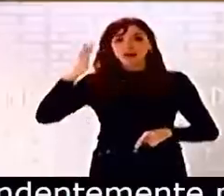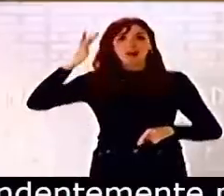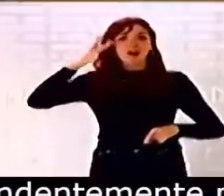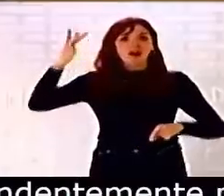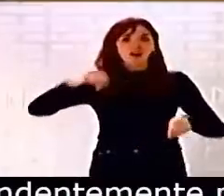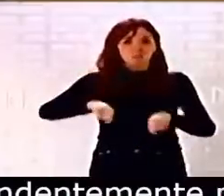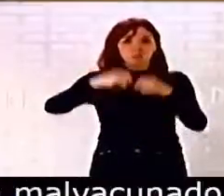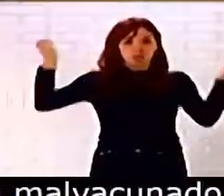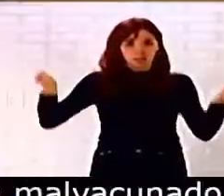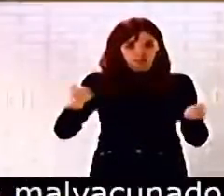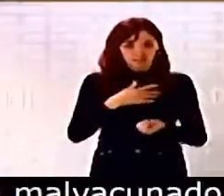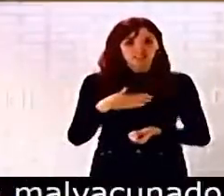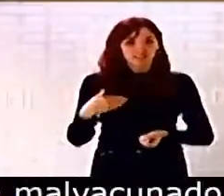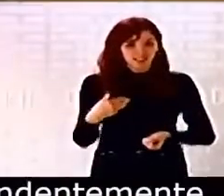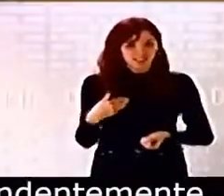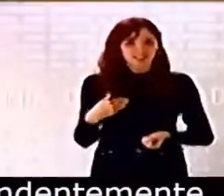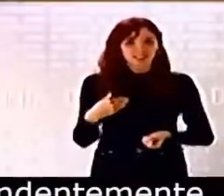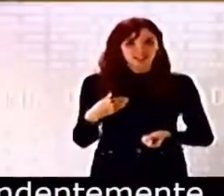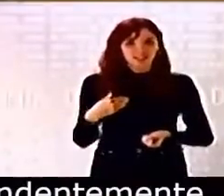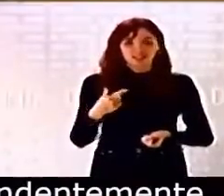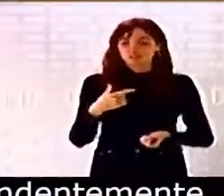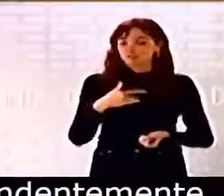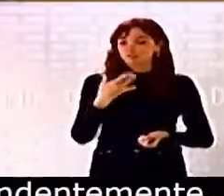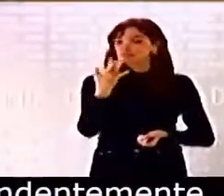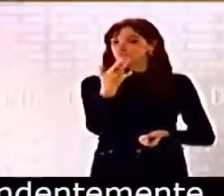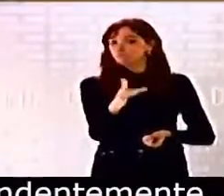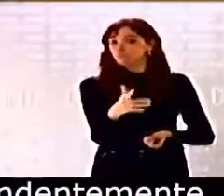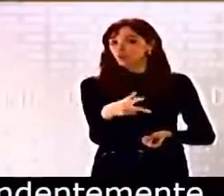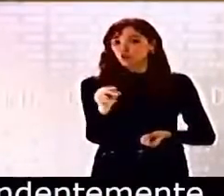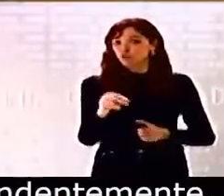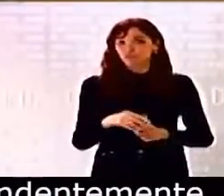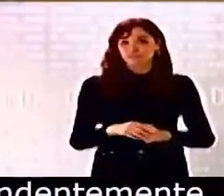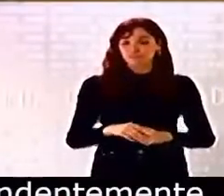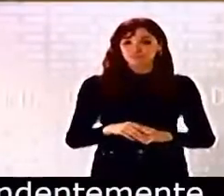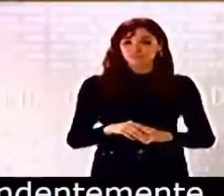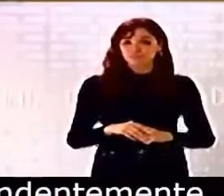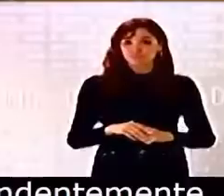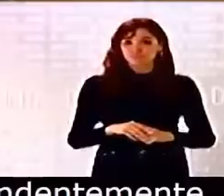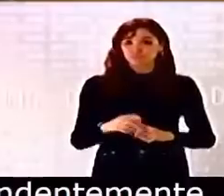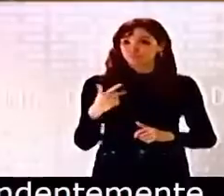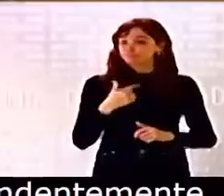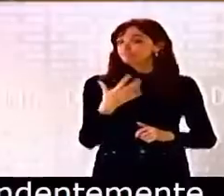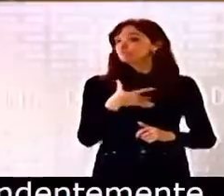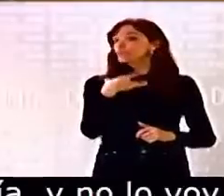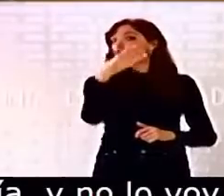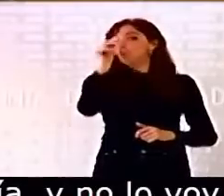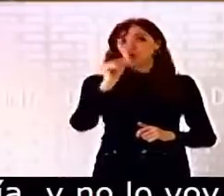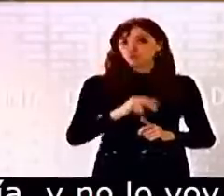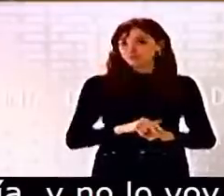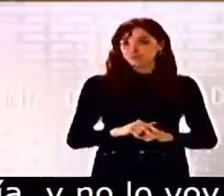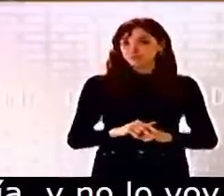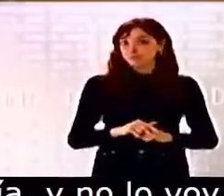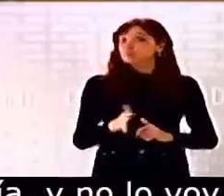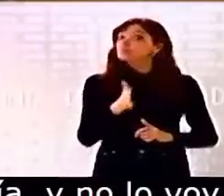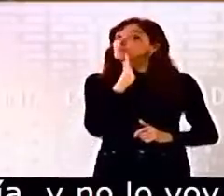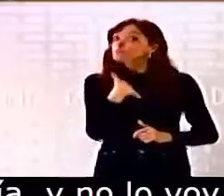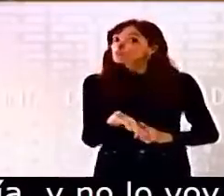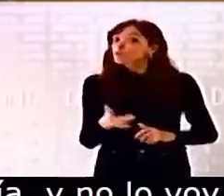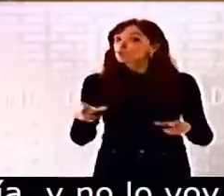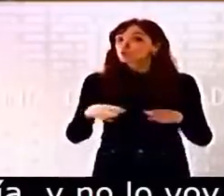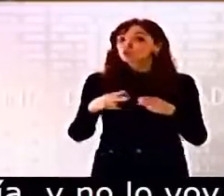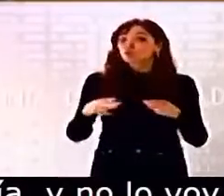ciudadanía. Y no lo voy a permitir. Y no lo voy a permitir porque la